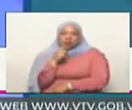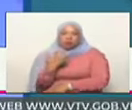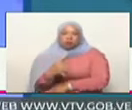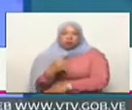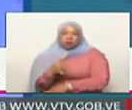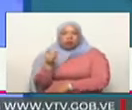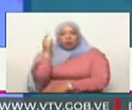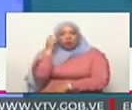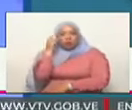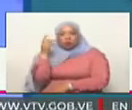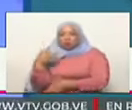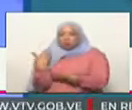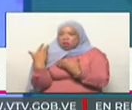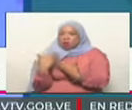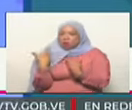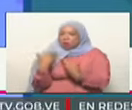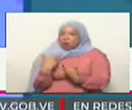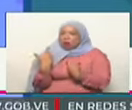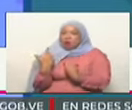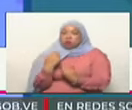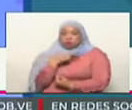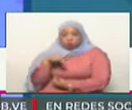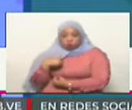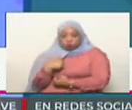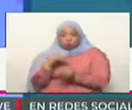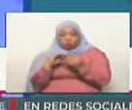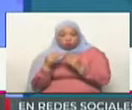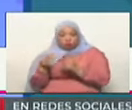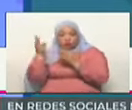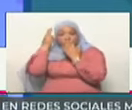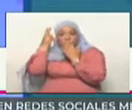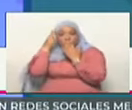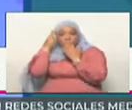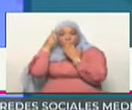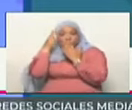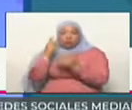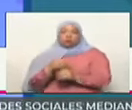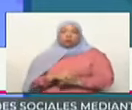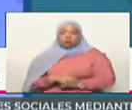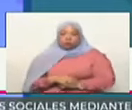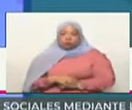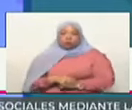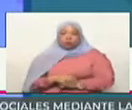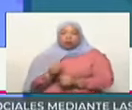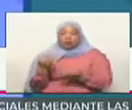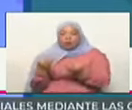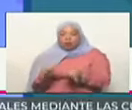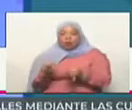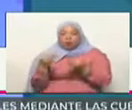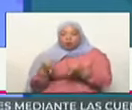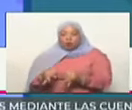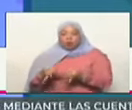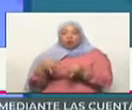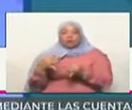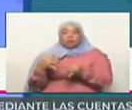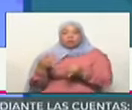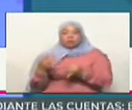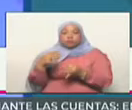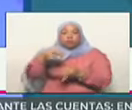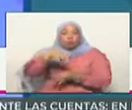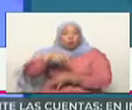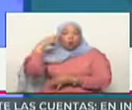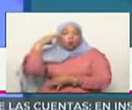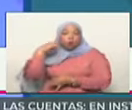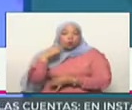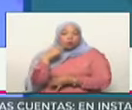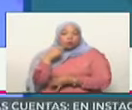un día de júbilo, porque hubo un fenómeno natural en la Gran Sabana, donde